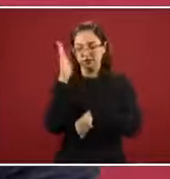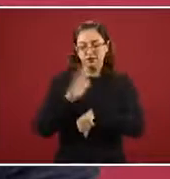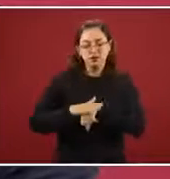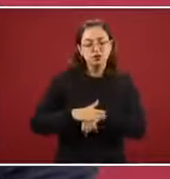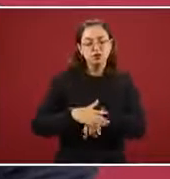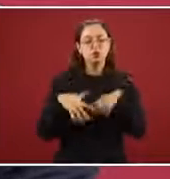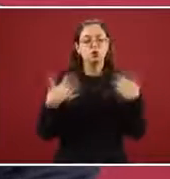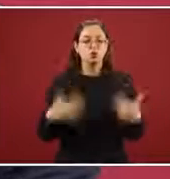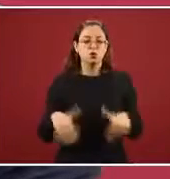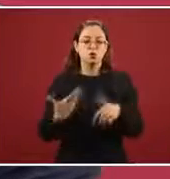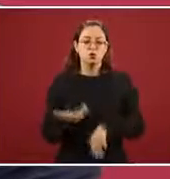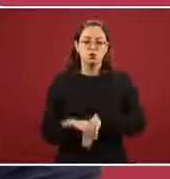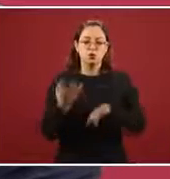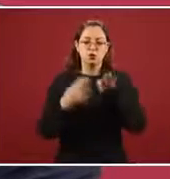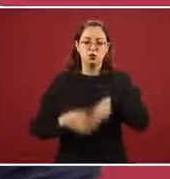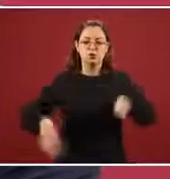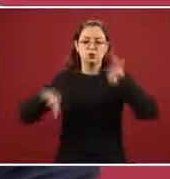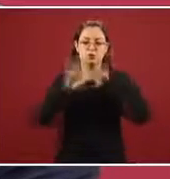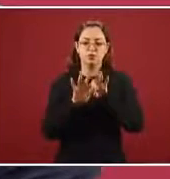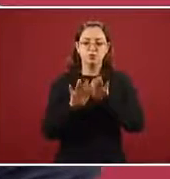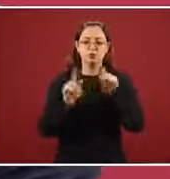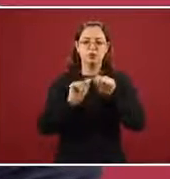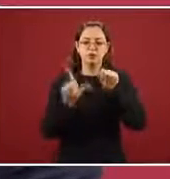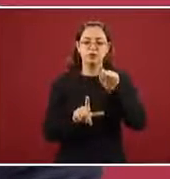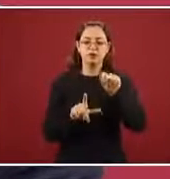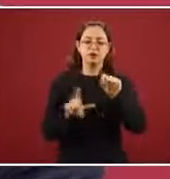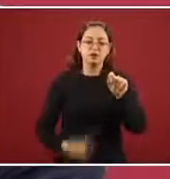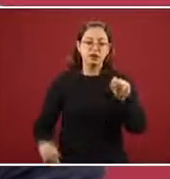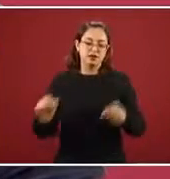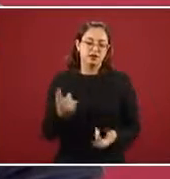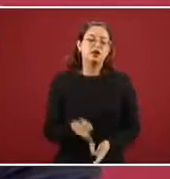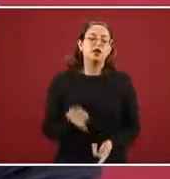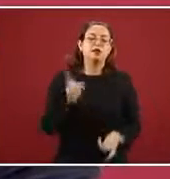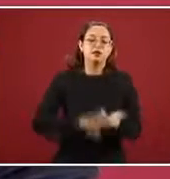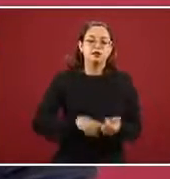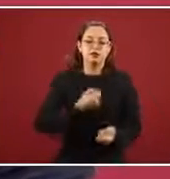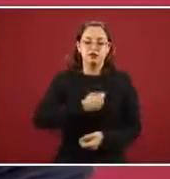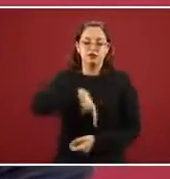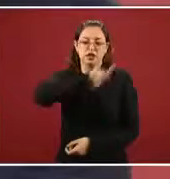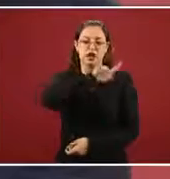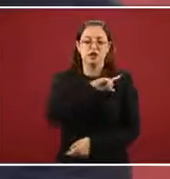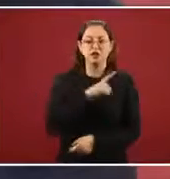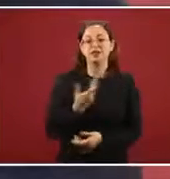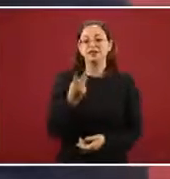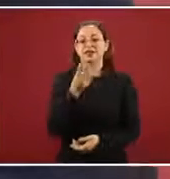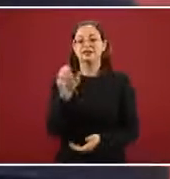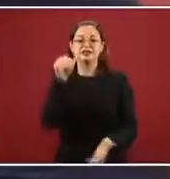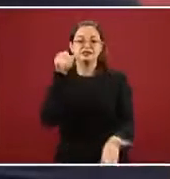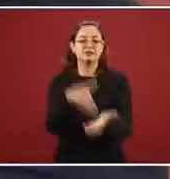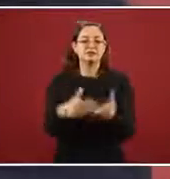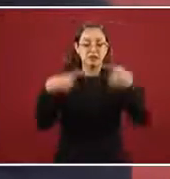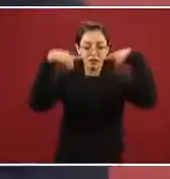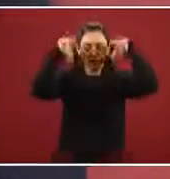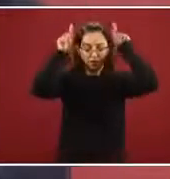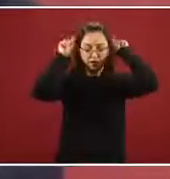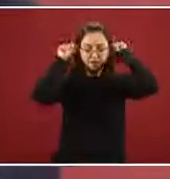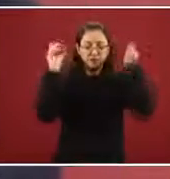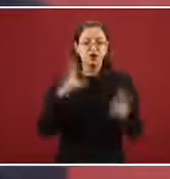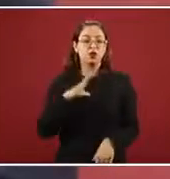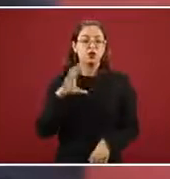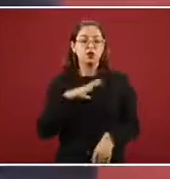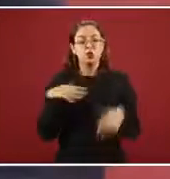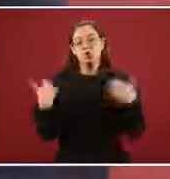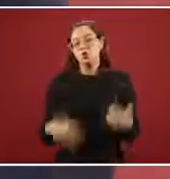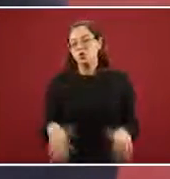importantísimas, hay más de 300,000 enfermeras en el sector público del país, hacen una labor de primer